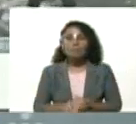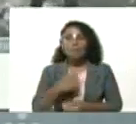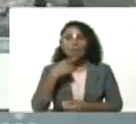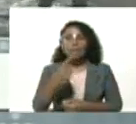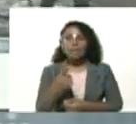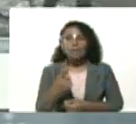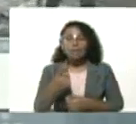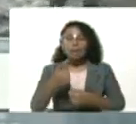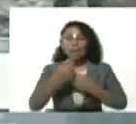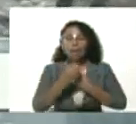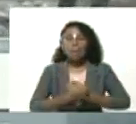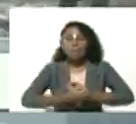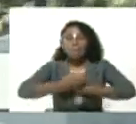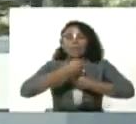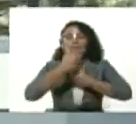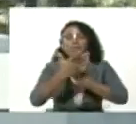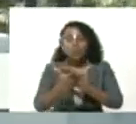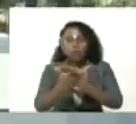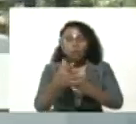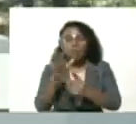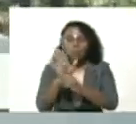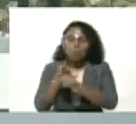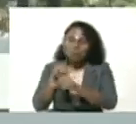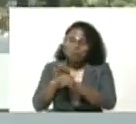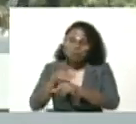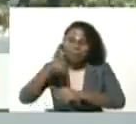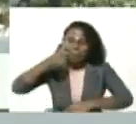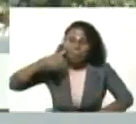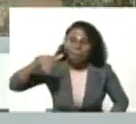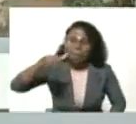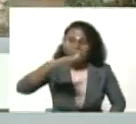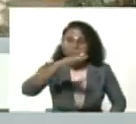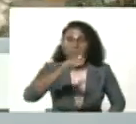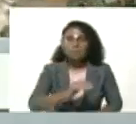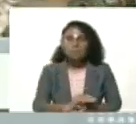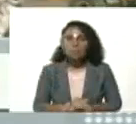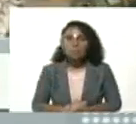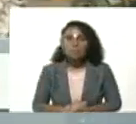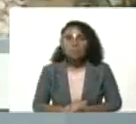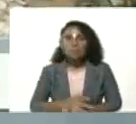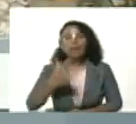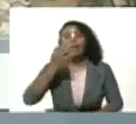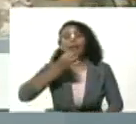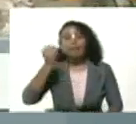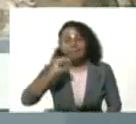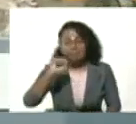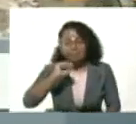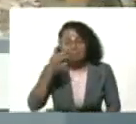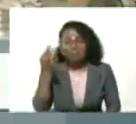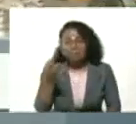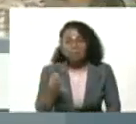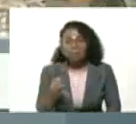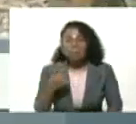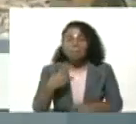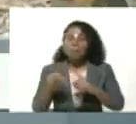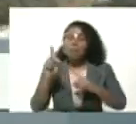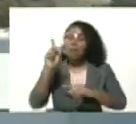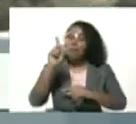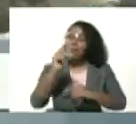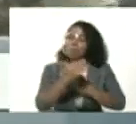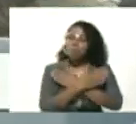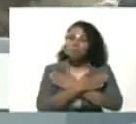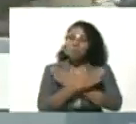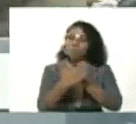es la expresión de la ternura de los pueblos. Es verdad. Pero también la